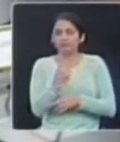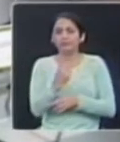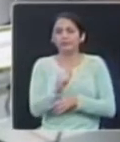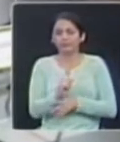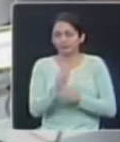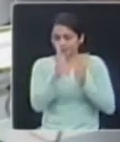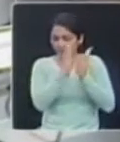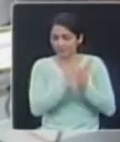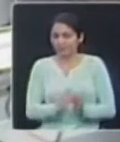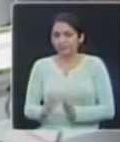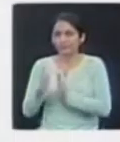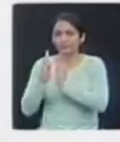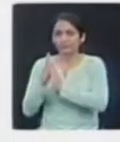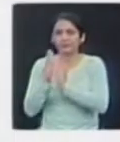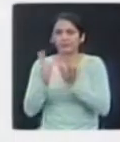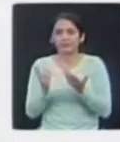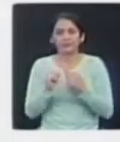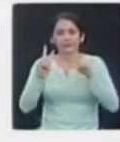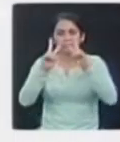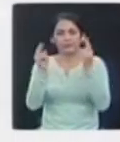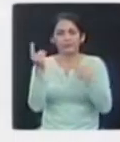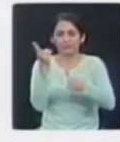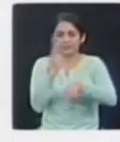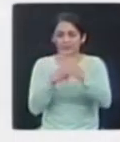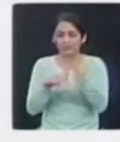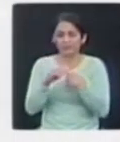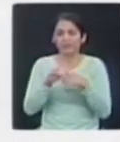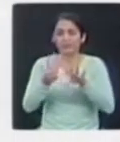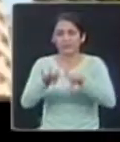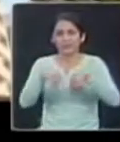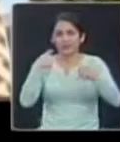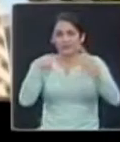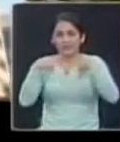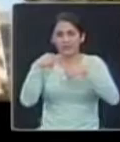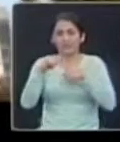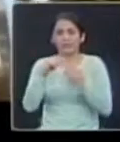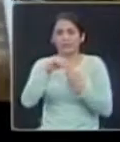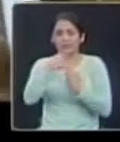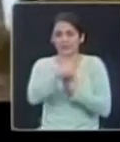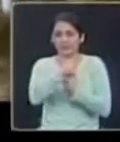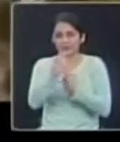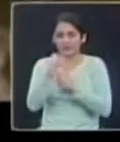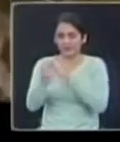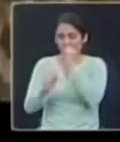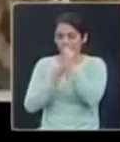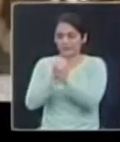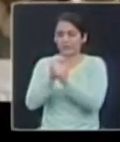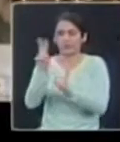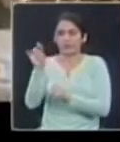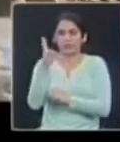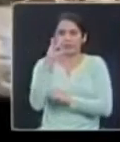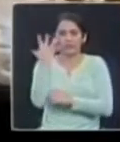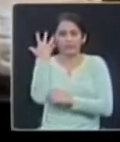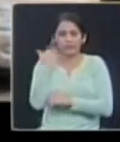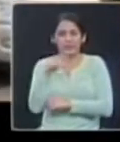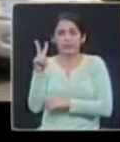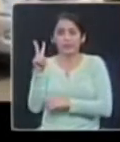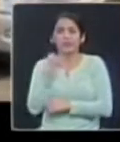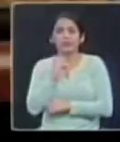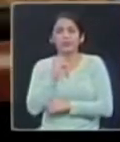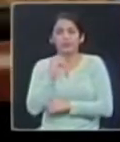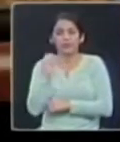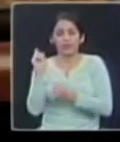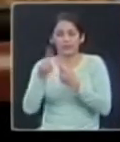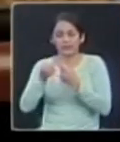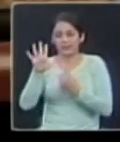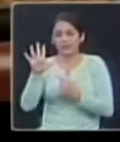negocios especializada durante el Foro Internacional del Banano 2017, que se desarrollará del 2 al 5 de octubre en el Hotel Hilton